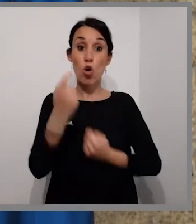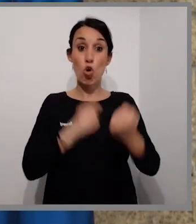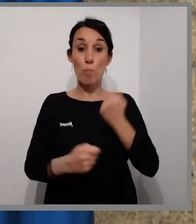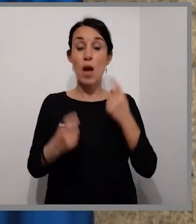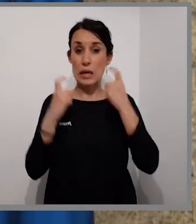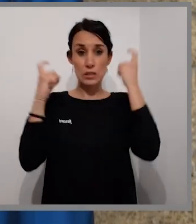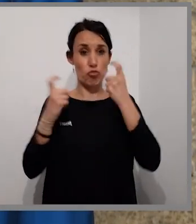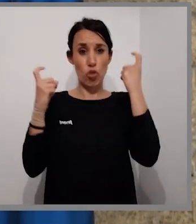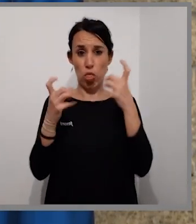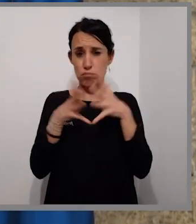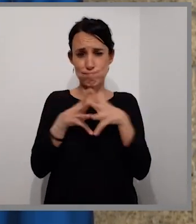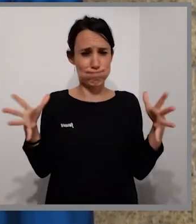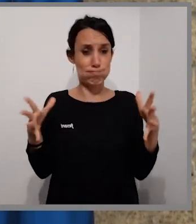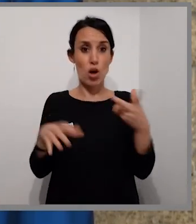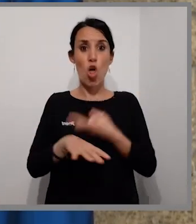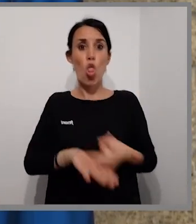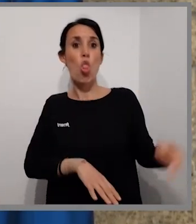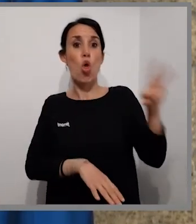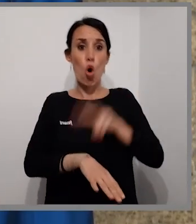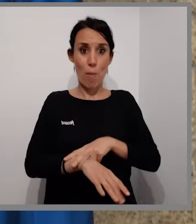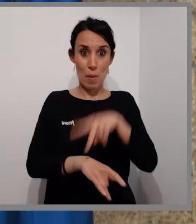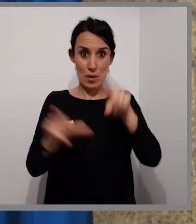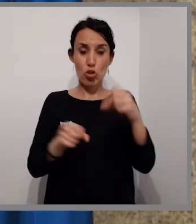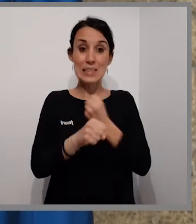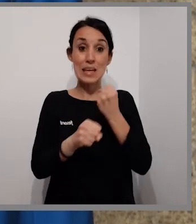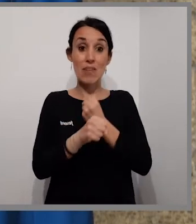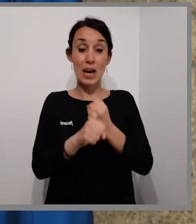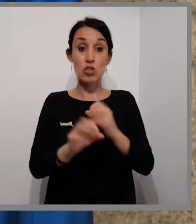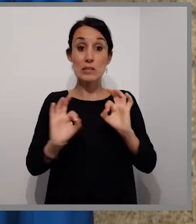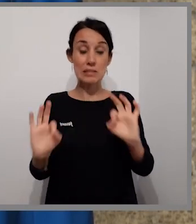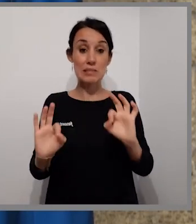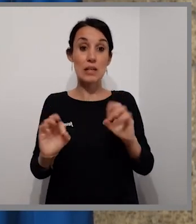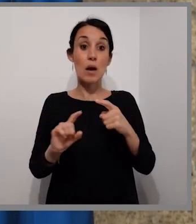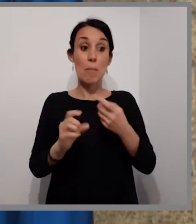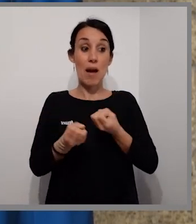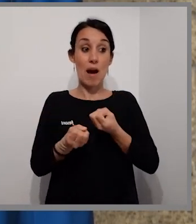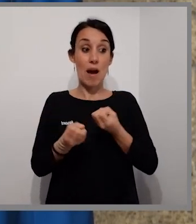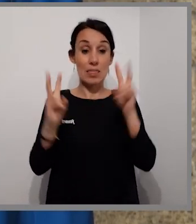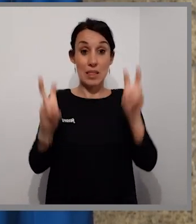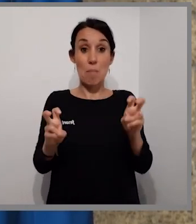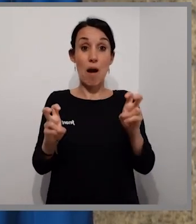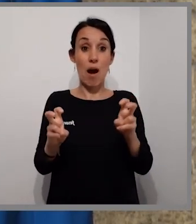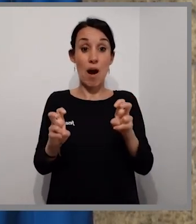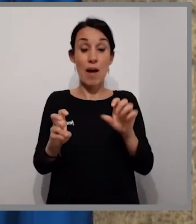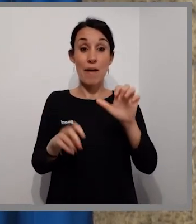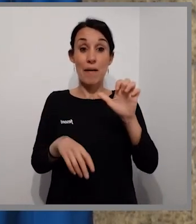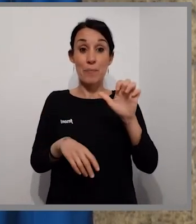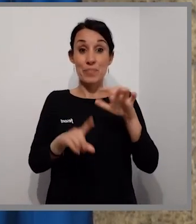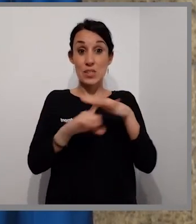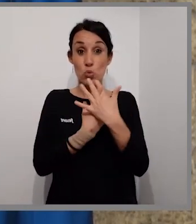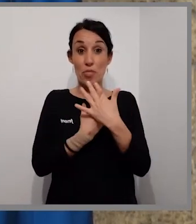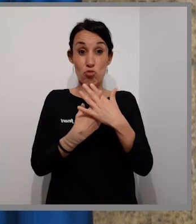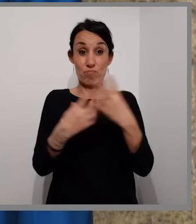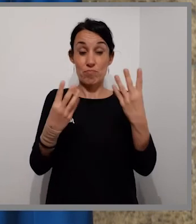de Economía está haciendo un esfuerzo enorme, se ha duplicado las personas que están trabajando en estos momentos para dar salida a